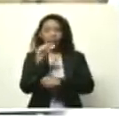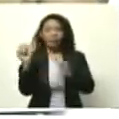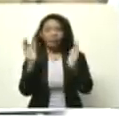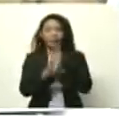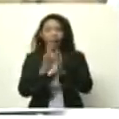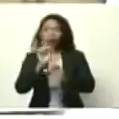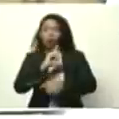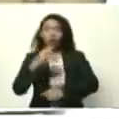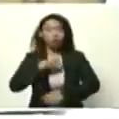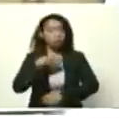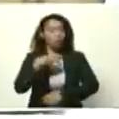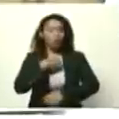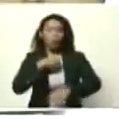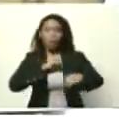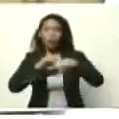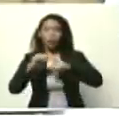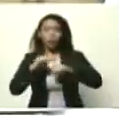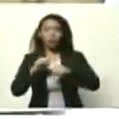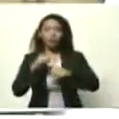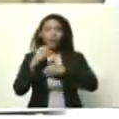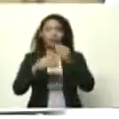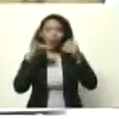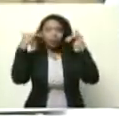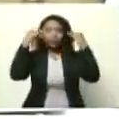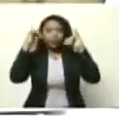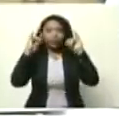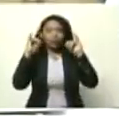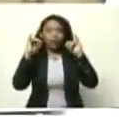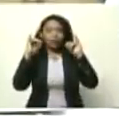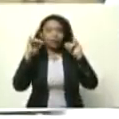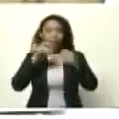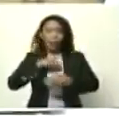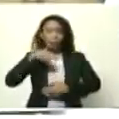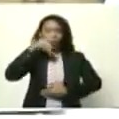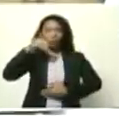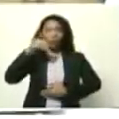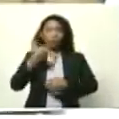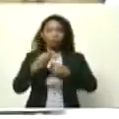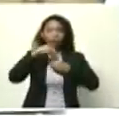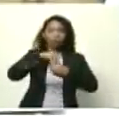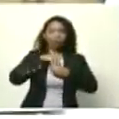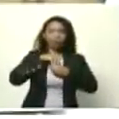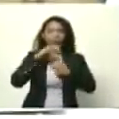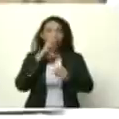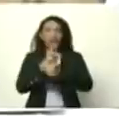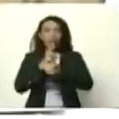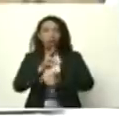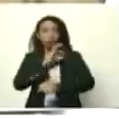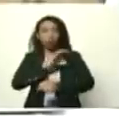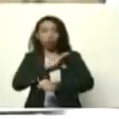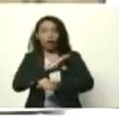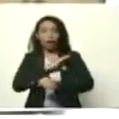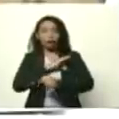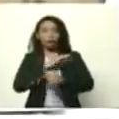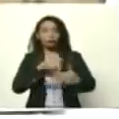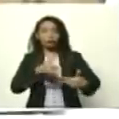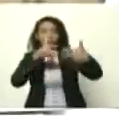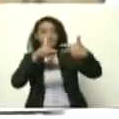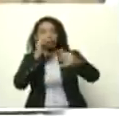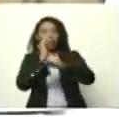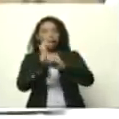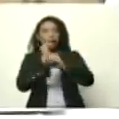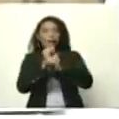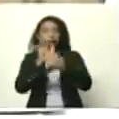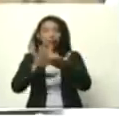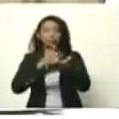Santa, no pudimos, tuvimos celebraciones espirituales a través de las redes sociales, fue la Semana Santa